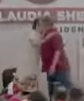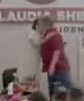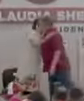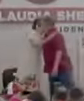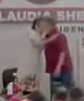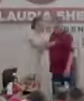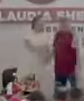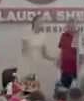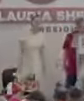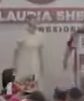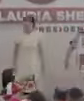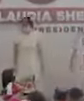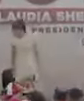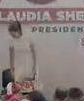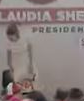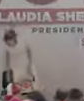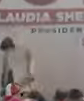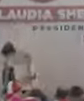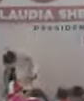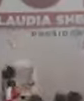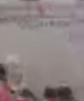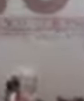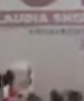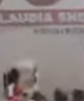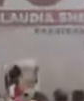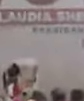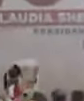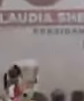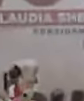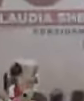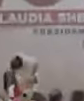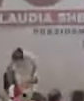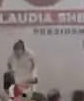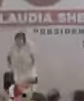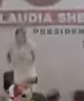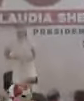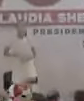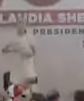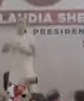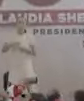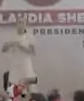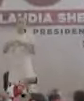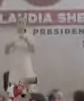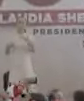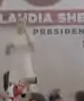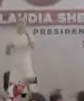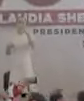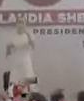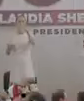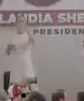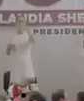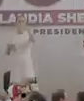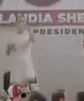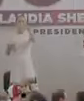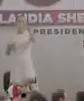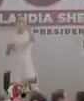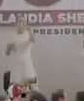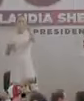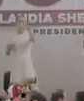Agradecemos las palabras de Higinio Martínez, candidato al Senado por el Estado de México. Y damos paso